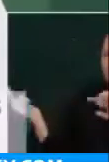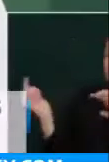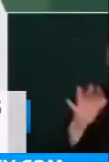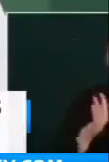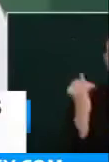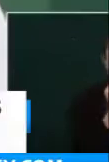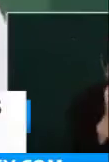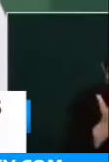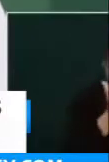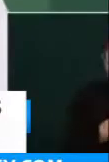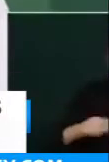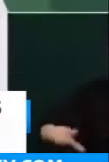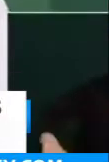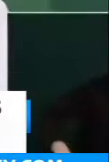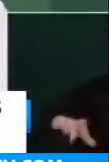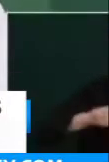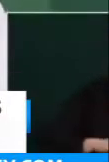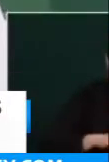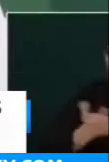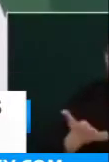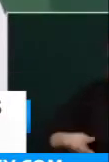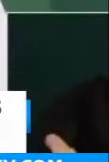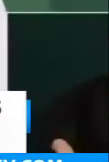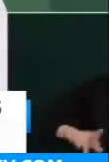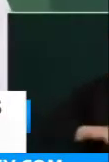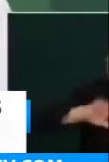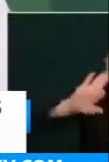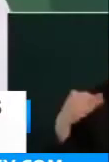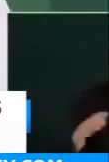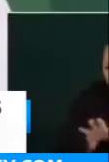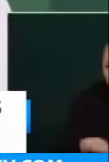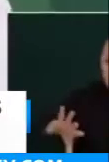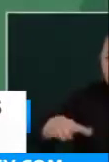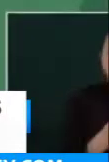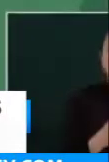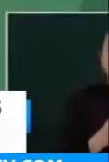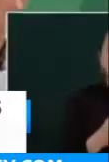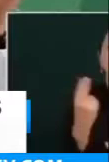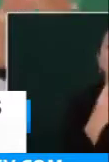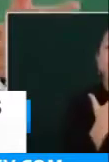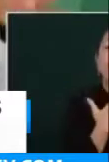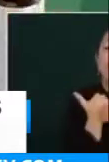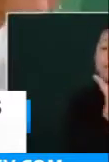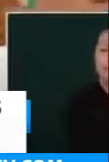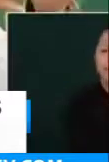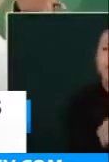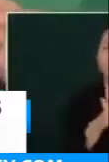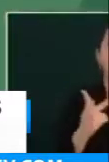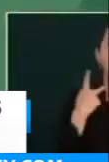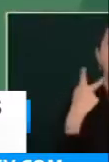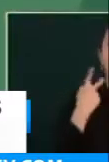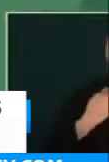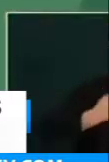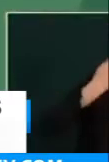desde su campaña política para ascender a la presidencia de la república- el presidente andrés manuel lópez obrador habló sobre el darle apoyo al que menos tiene